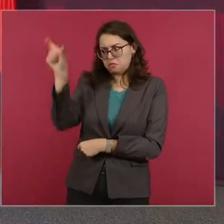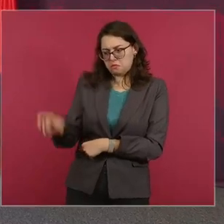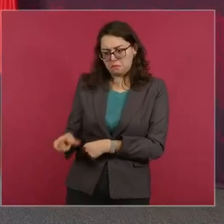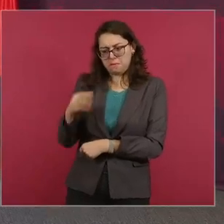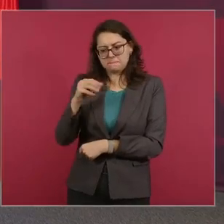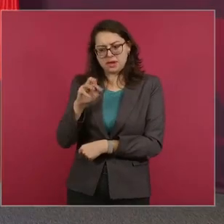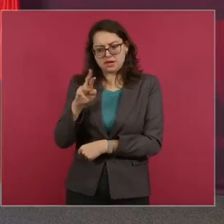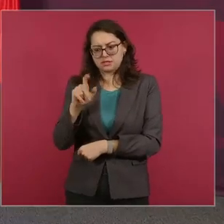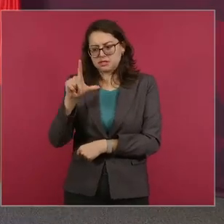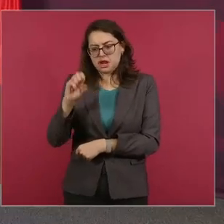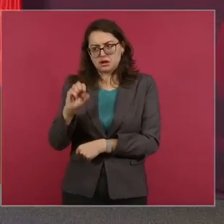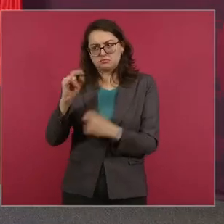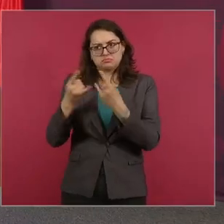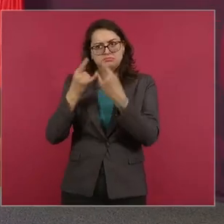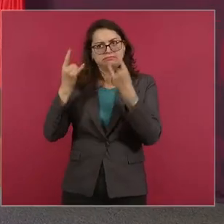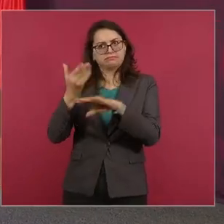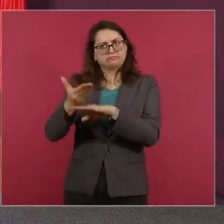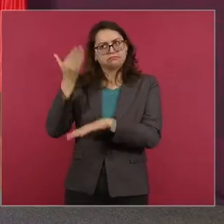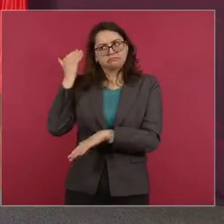y